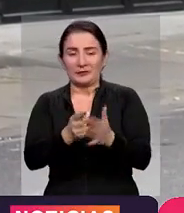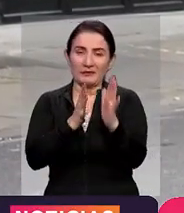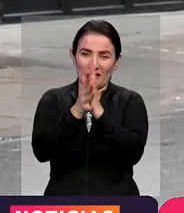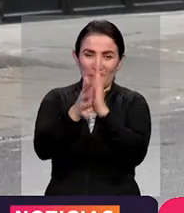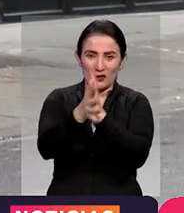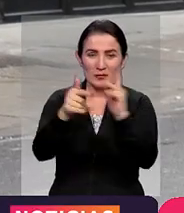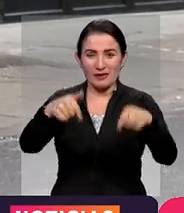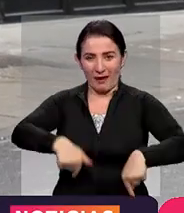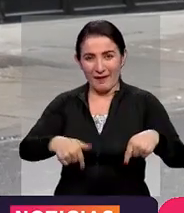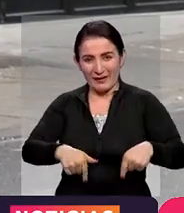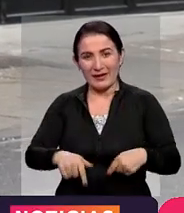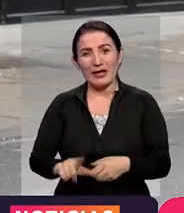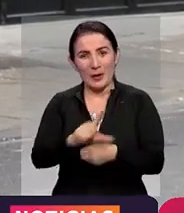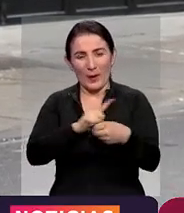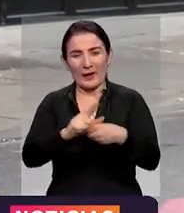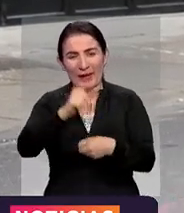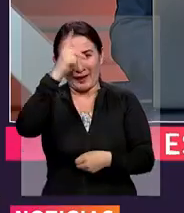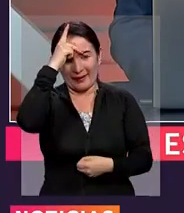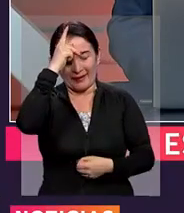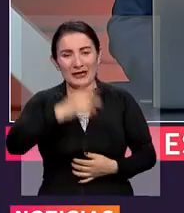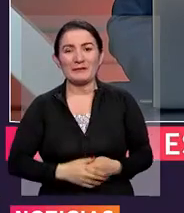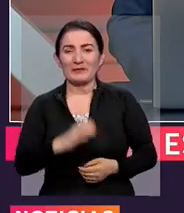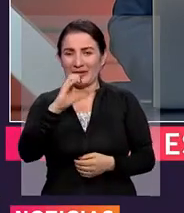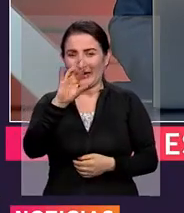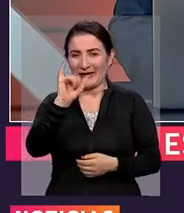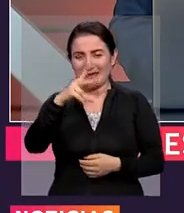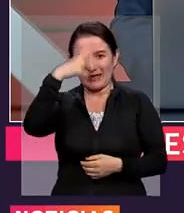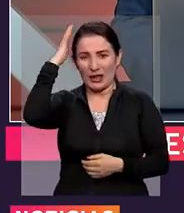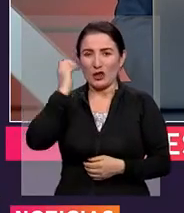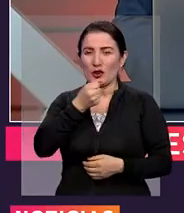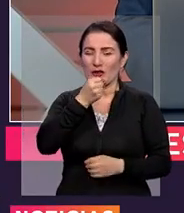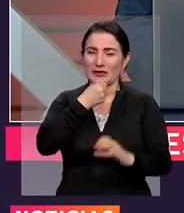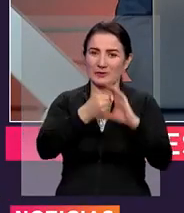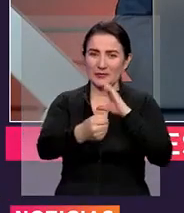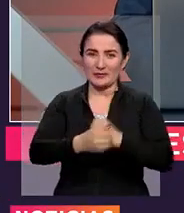la información que registramos desde la localidad de Kennedy. Cristian León, Noticias Capital.